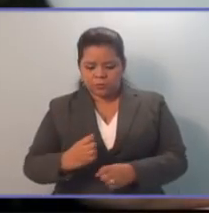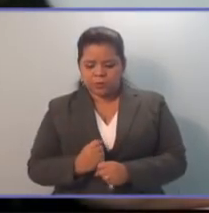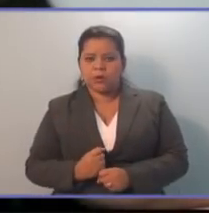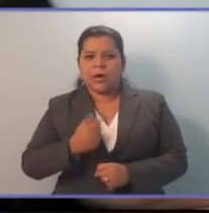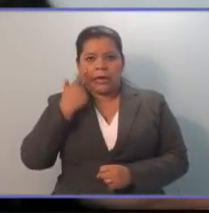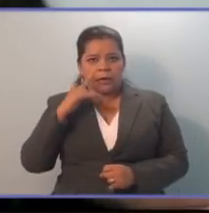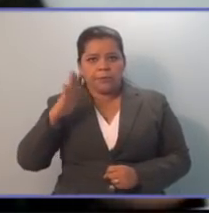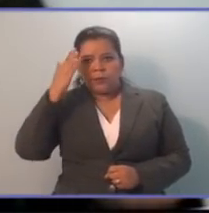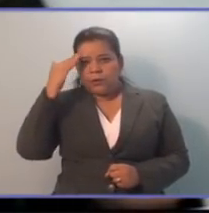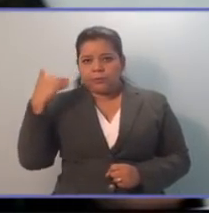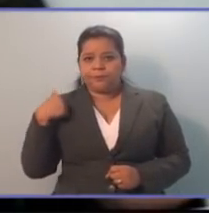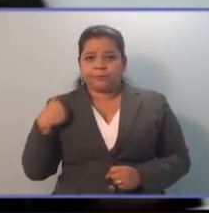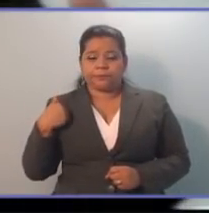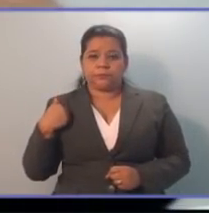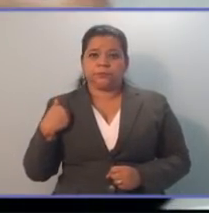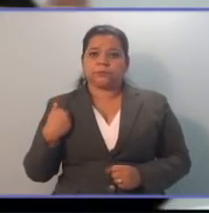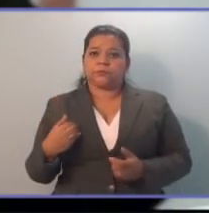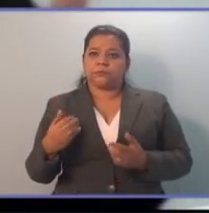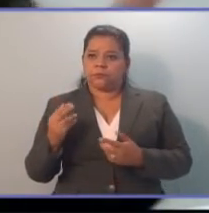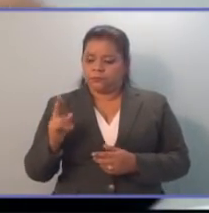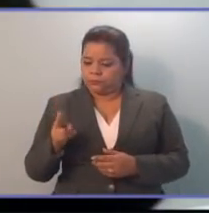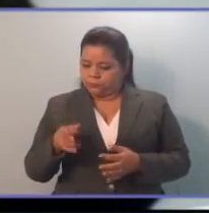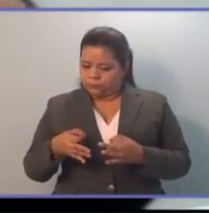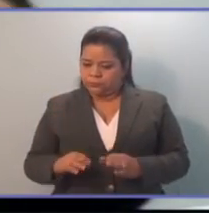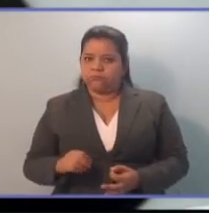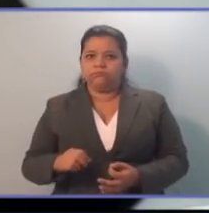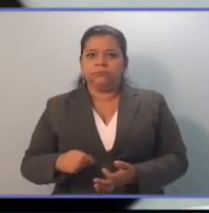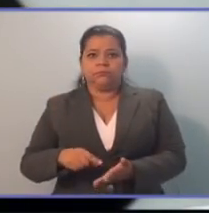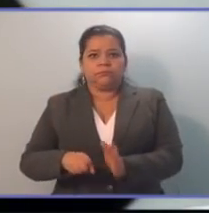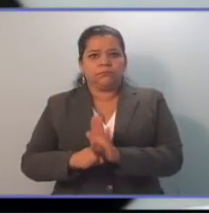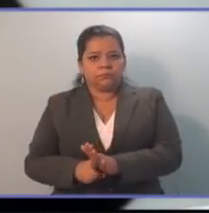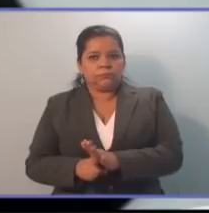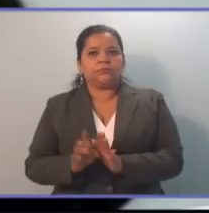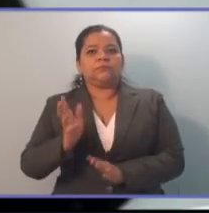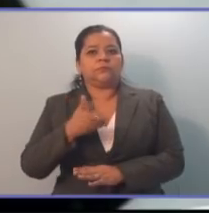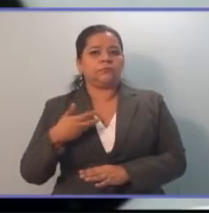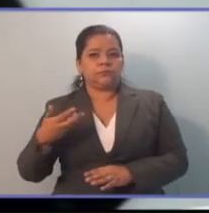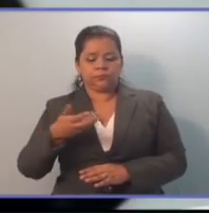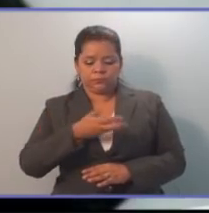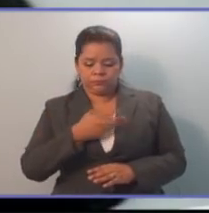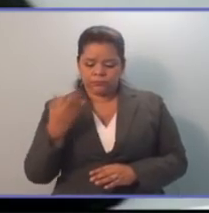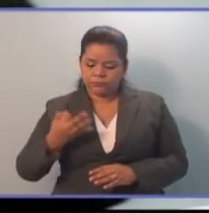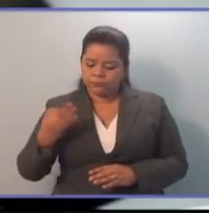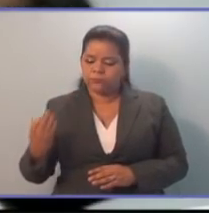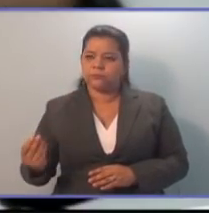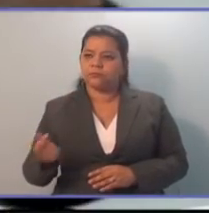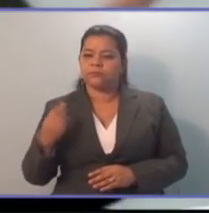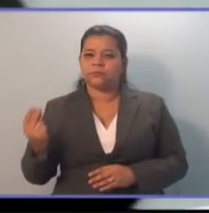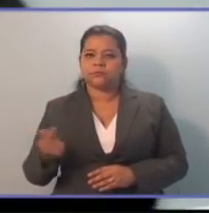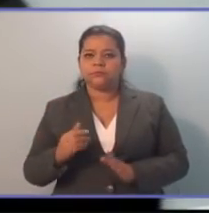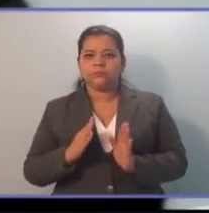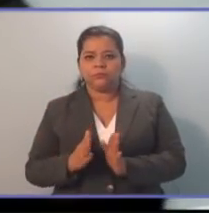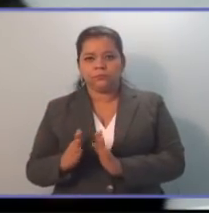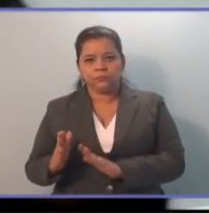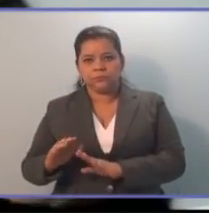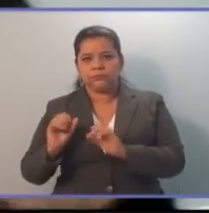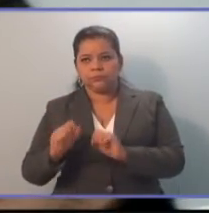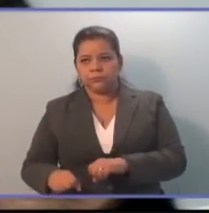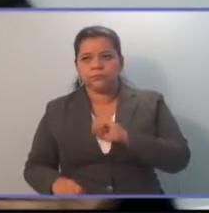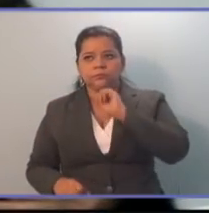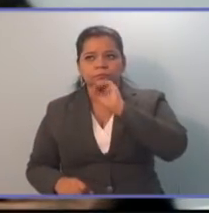mujeres y en la misma manera exigen. Entonces nosotros debemos de estar preparados para